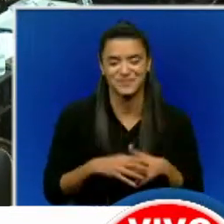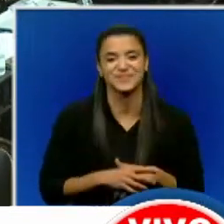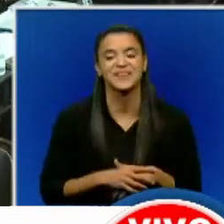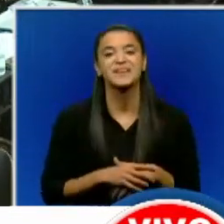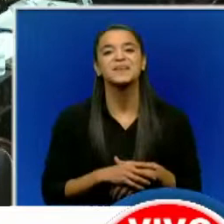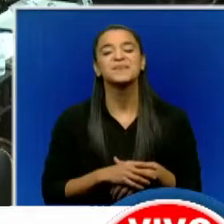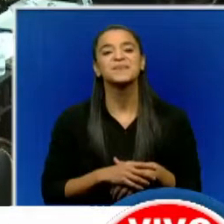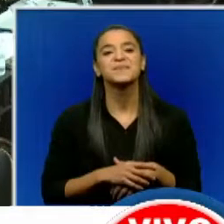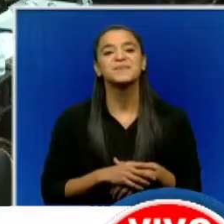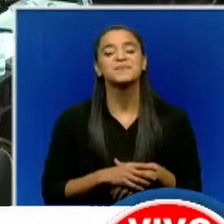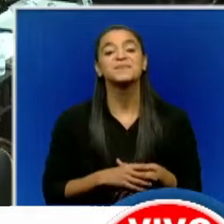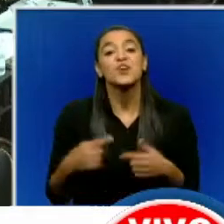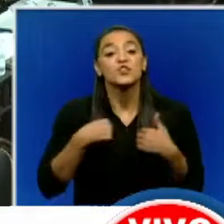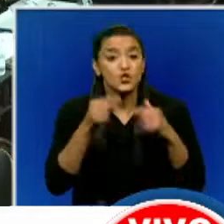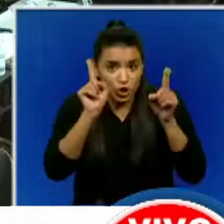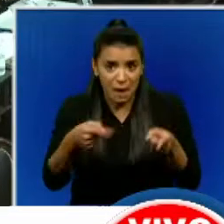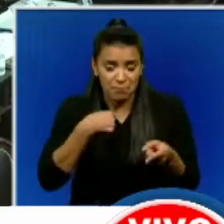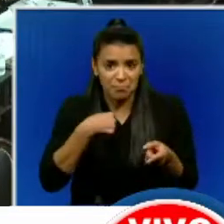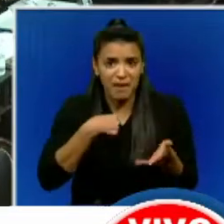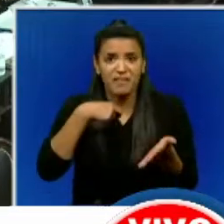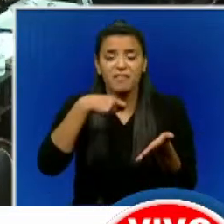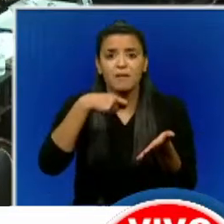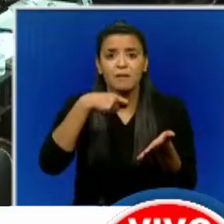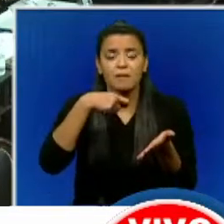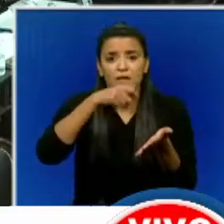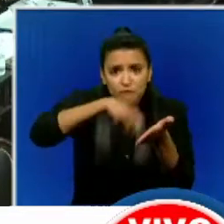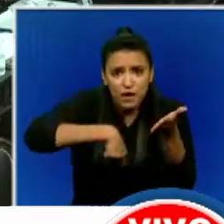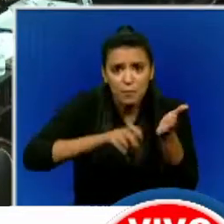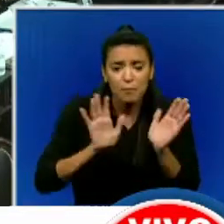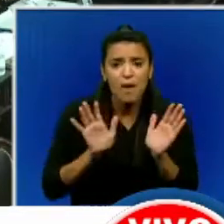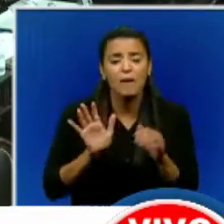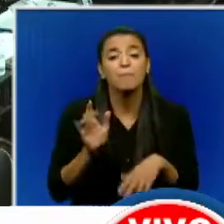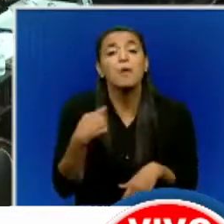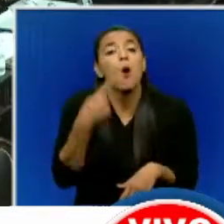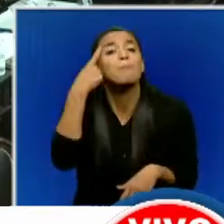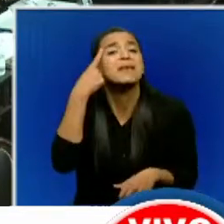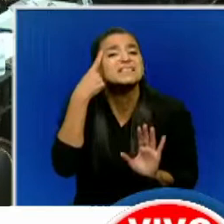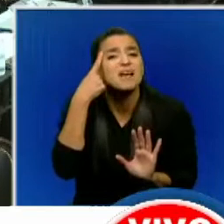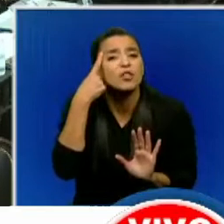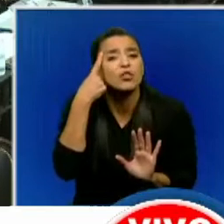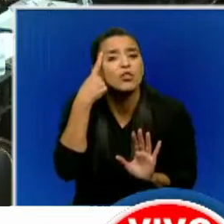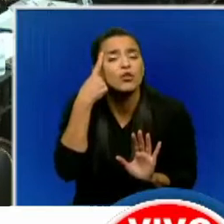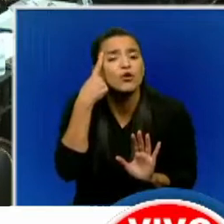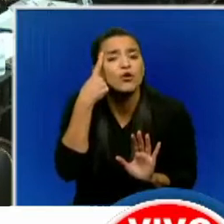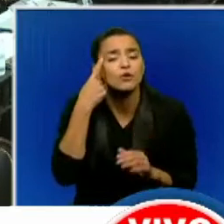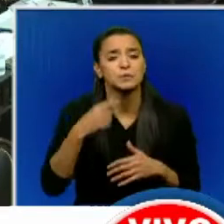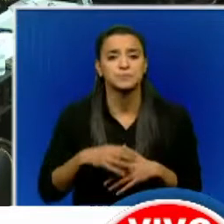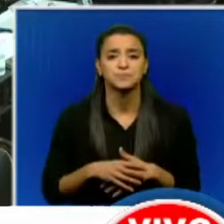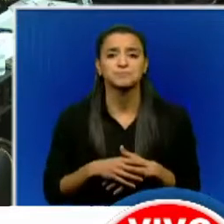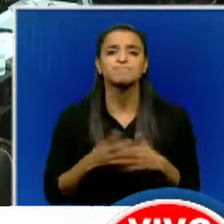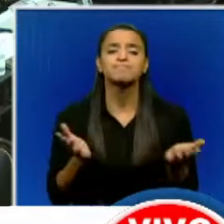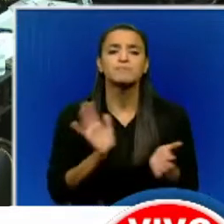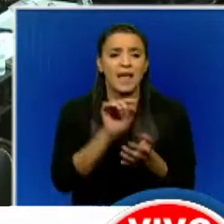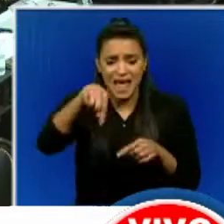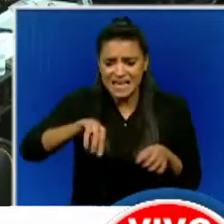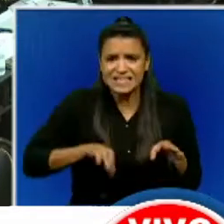Y yo también se lo firmé de pensando de que es un